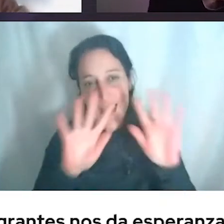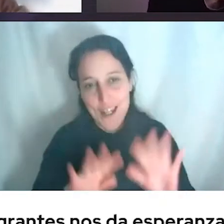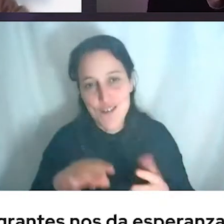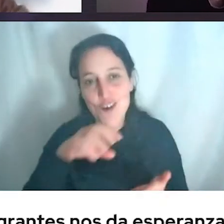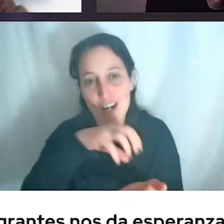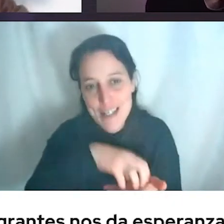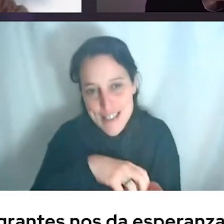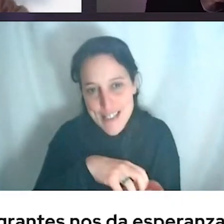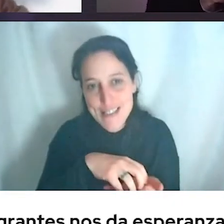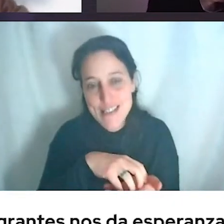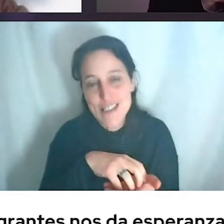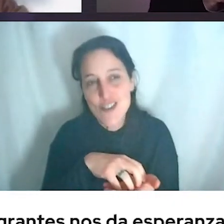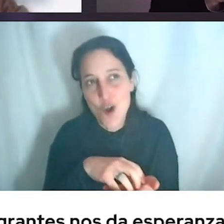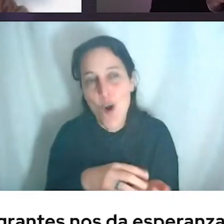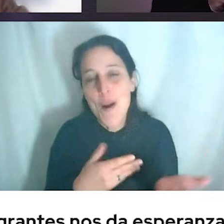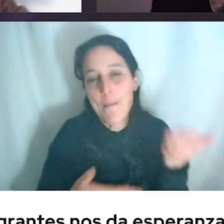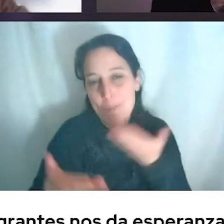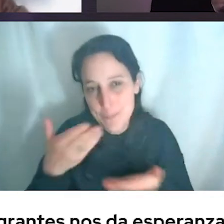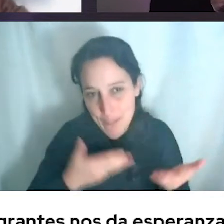que colaboren en esto.